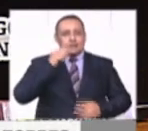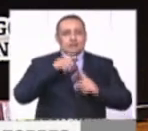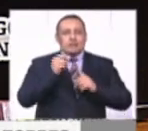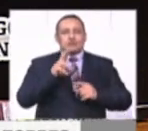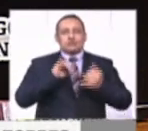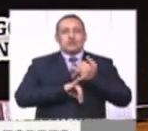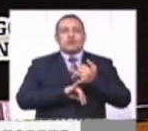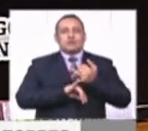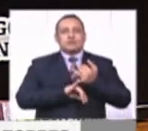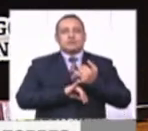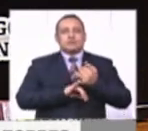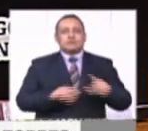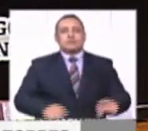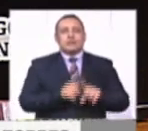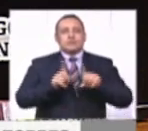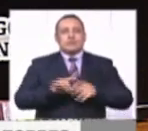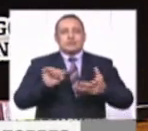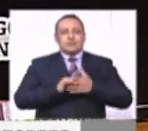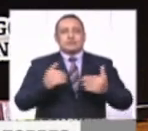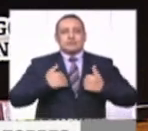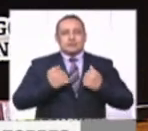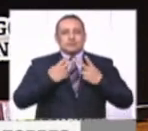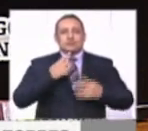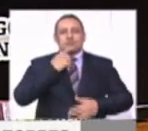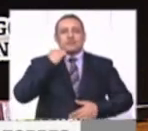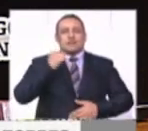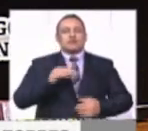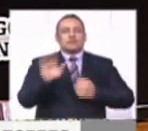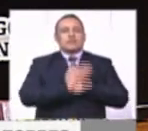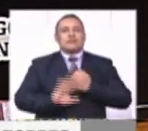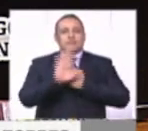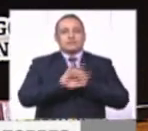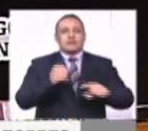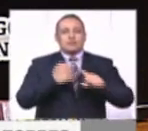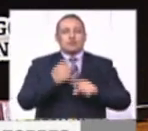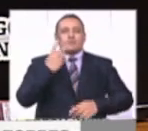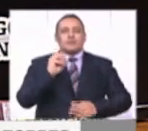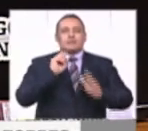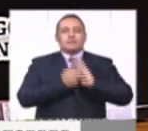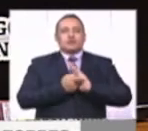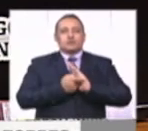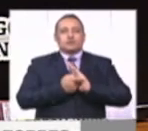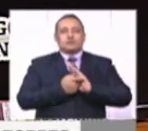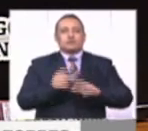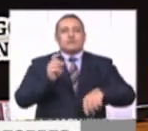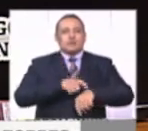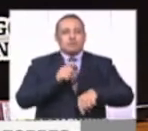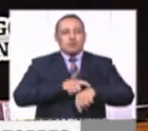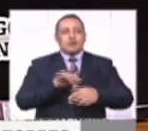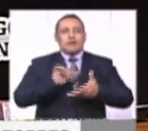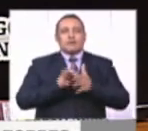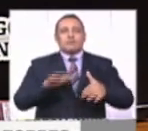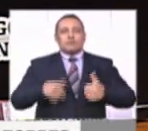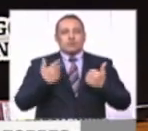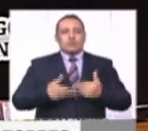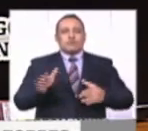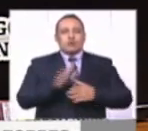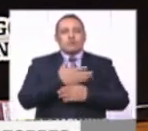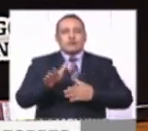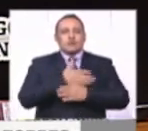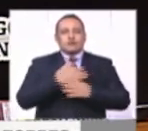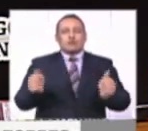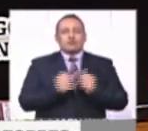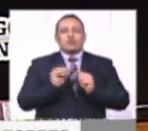Torres Vázquez para que ejerza su derecho de defensa hasta por 20 minutos tiempo que podrá